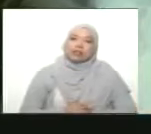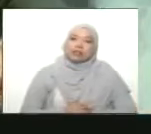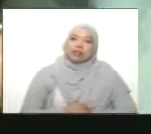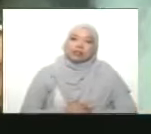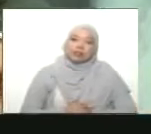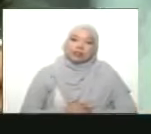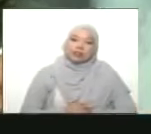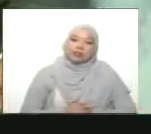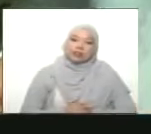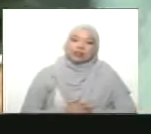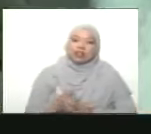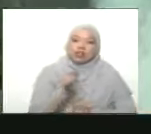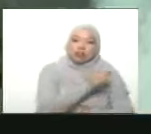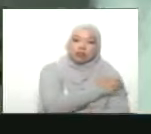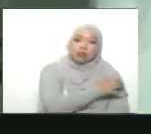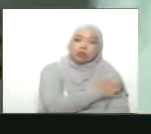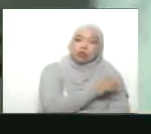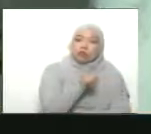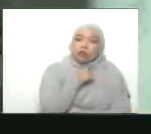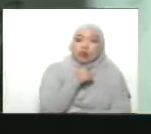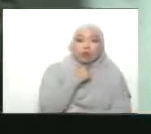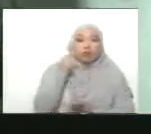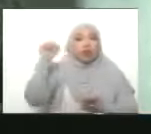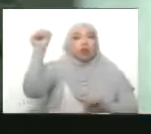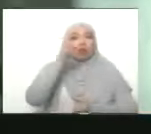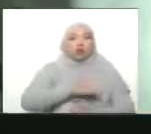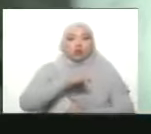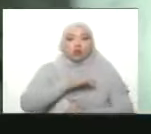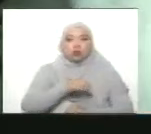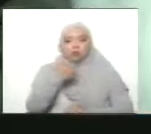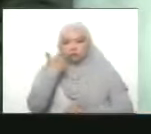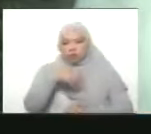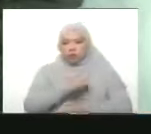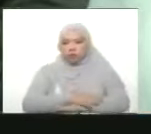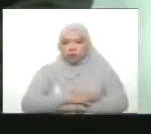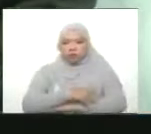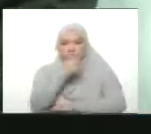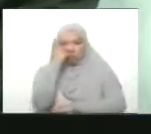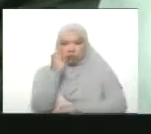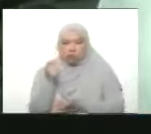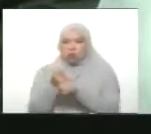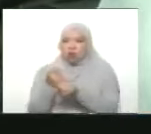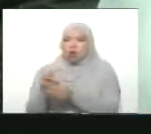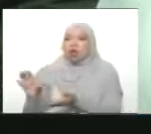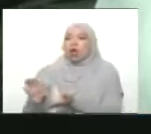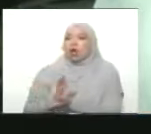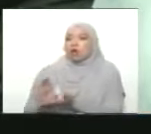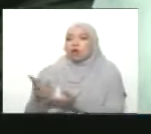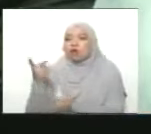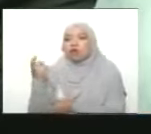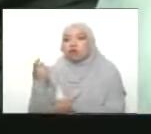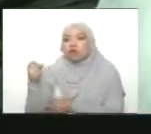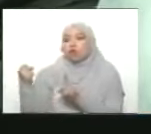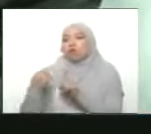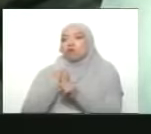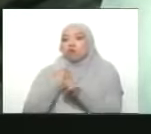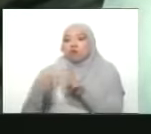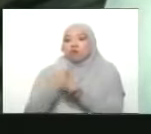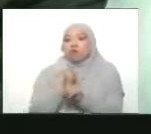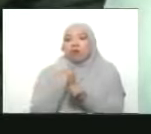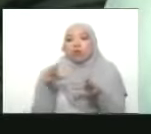pequeños de la izquierda. Entonces Alí reaccionó indignado y hizo esta canción. Hacen falta muchos golpes para matar